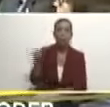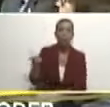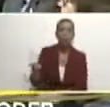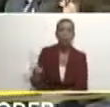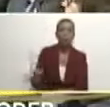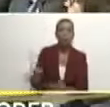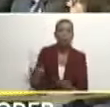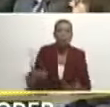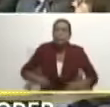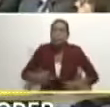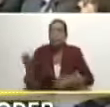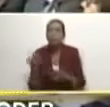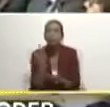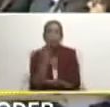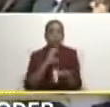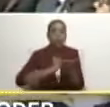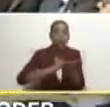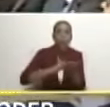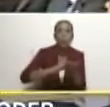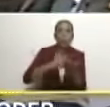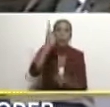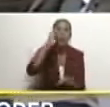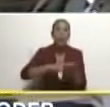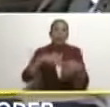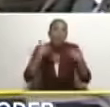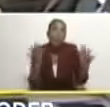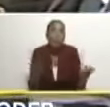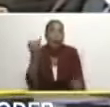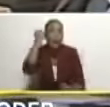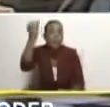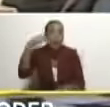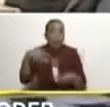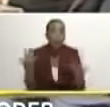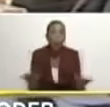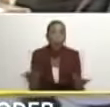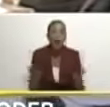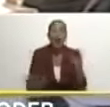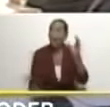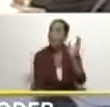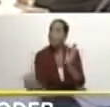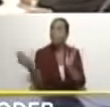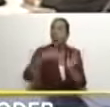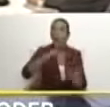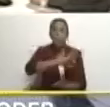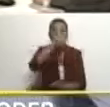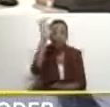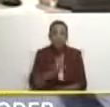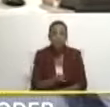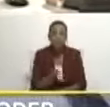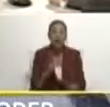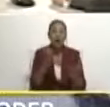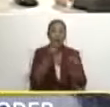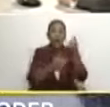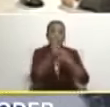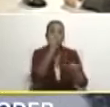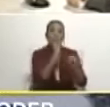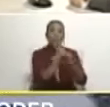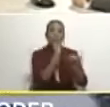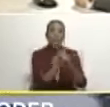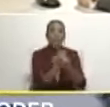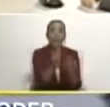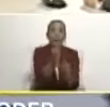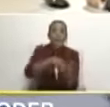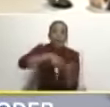Empezamos a parir soluciones. Y una de las soluciones estratégicas fue incrementar el comercio